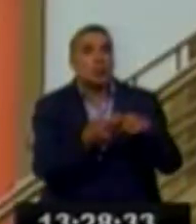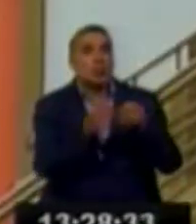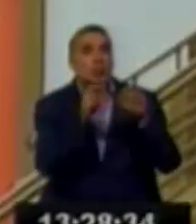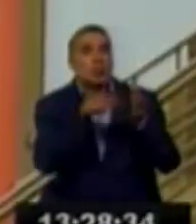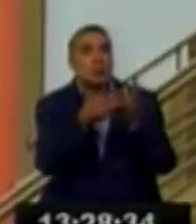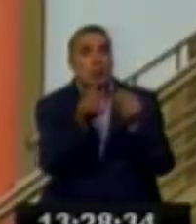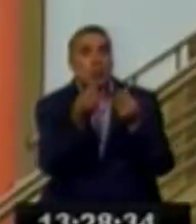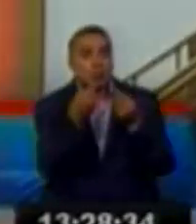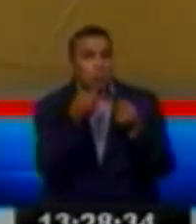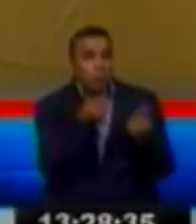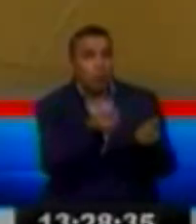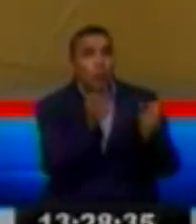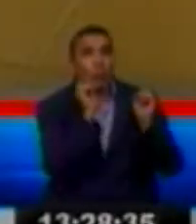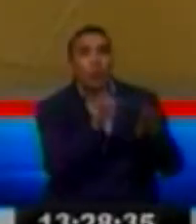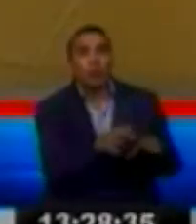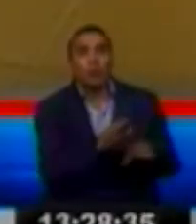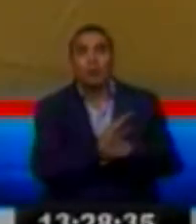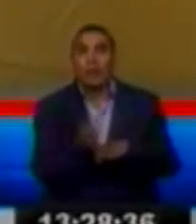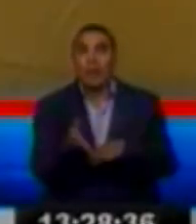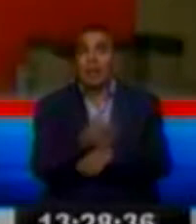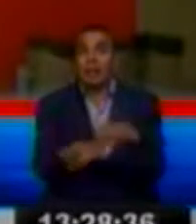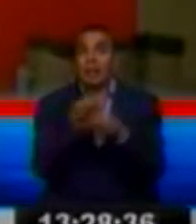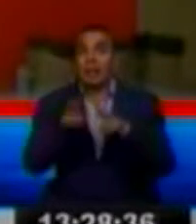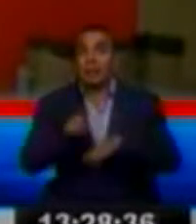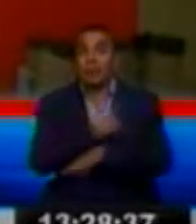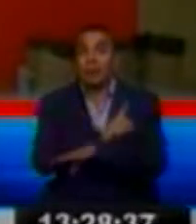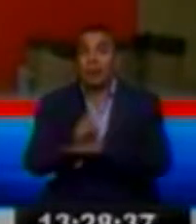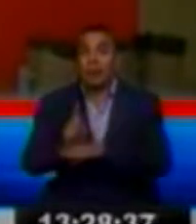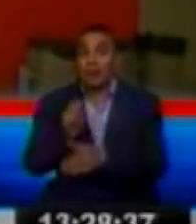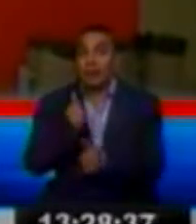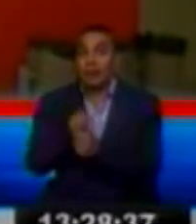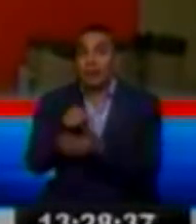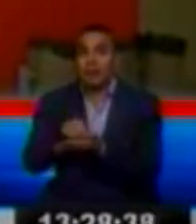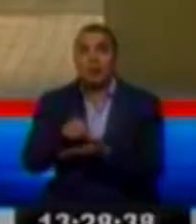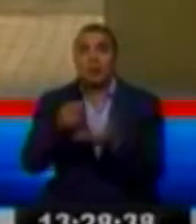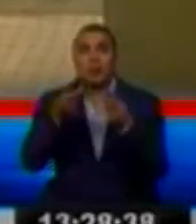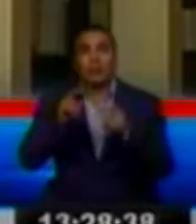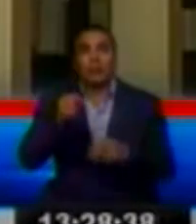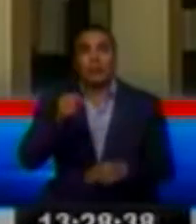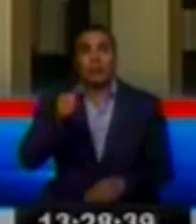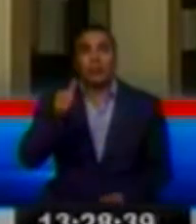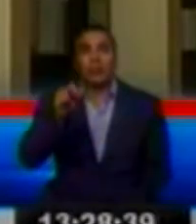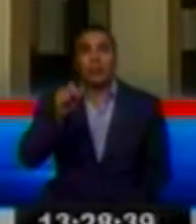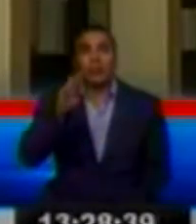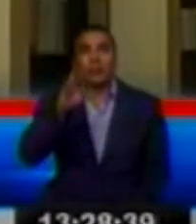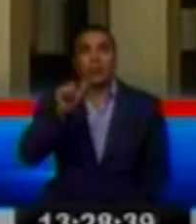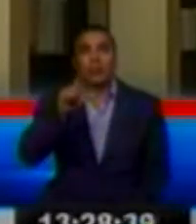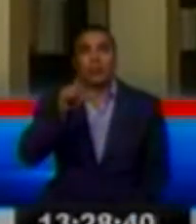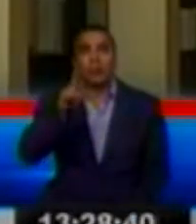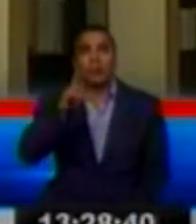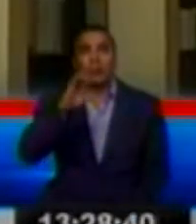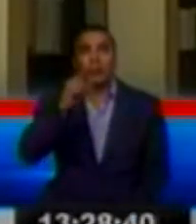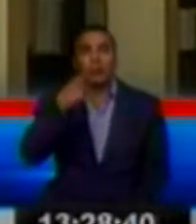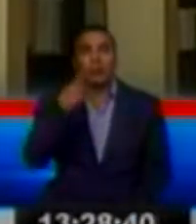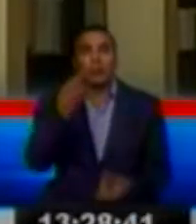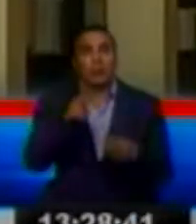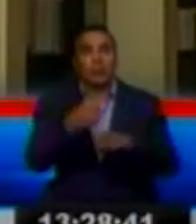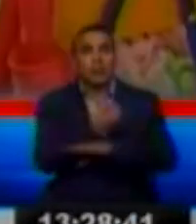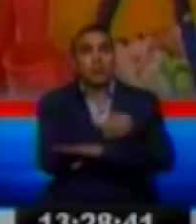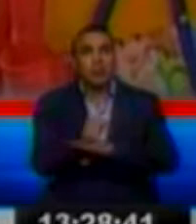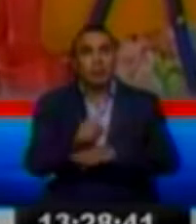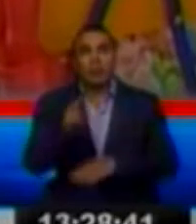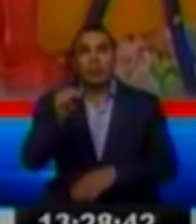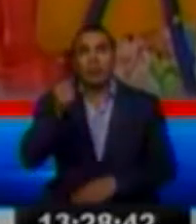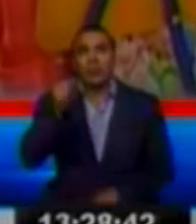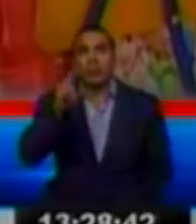Ya lo hemos hecho con la de Daule, a pocos kilómetros de aquí, hoy con la de Santa Lucía, lo estamos haciendo en San Borondón, en Naranjal y en más de 20